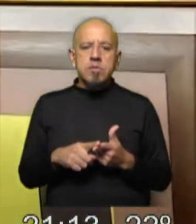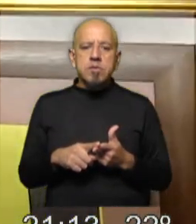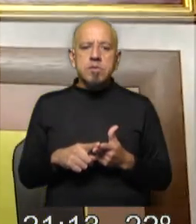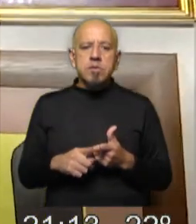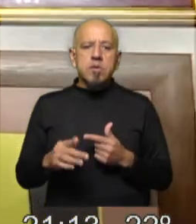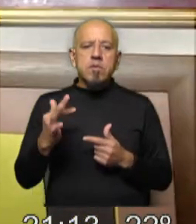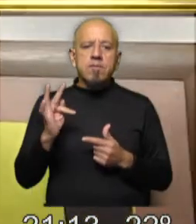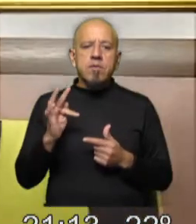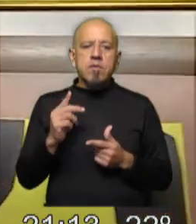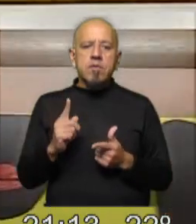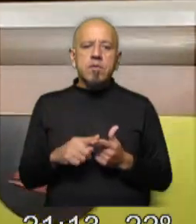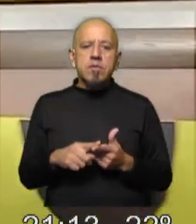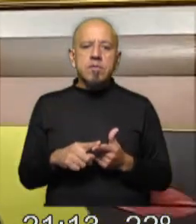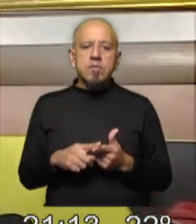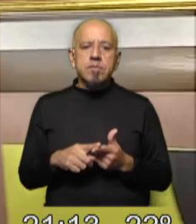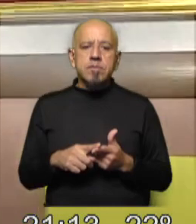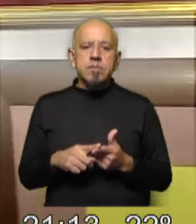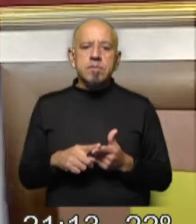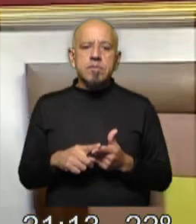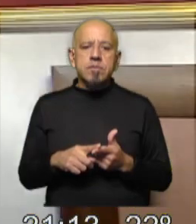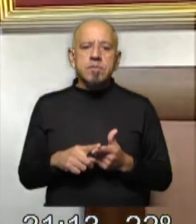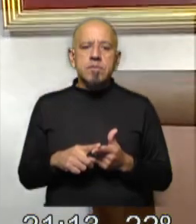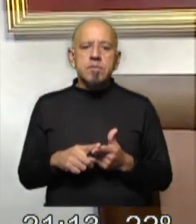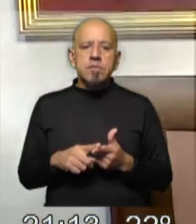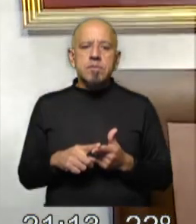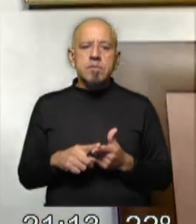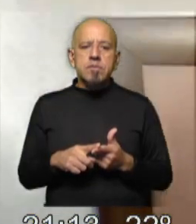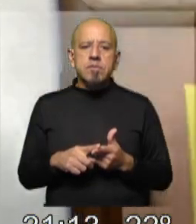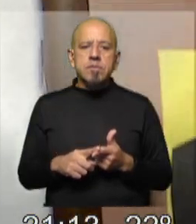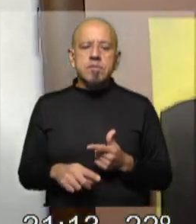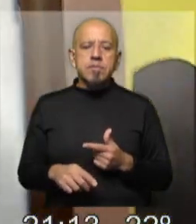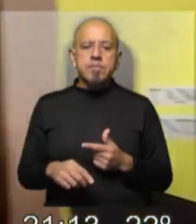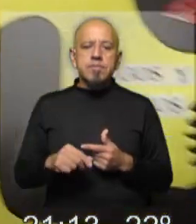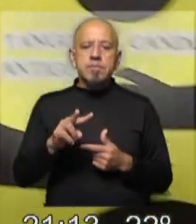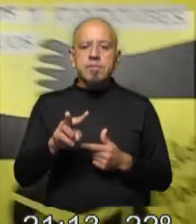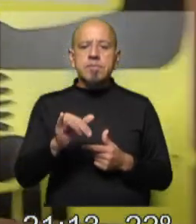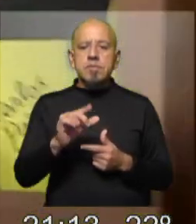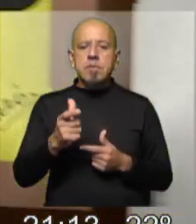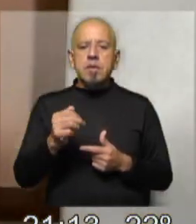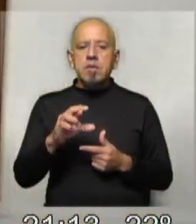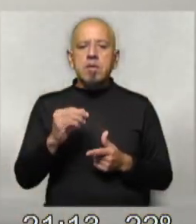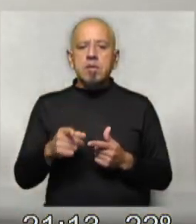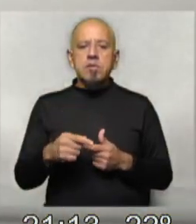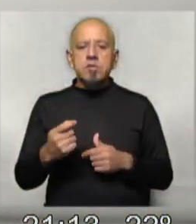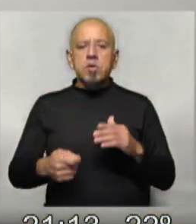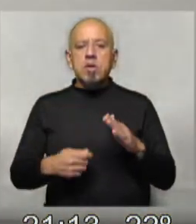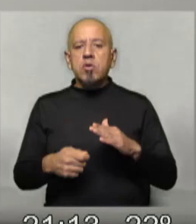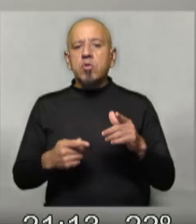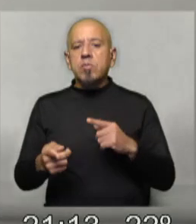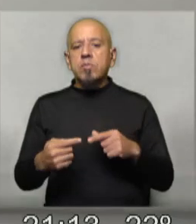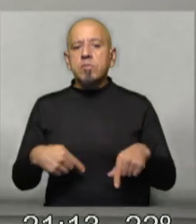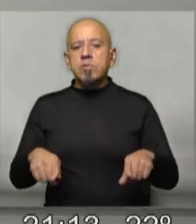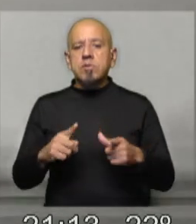tenía chamarritas. Después Carlos Páez Vilaró, que era un referente de la música del candombe, del